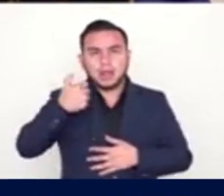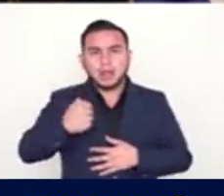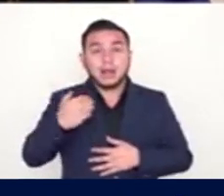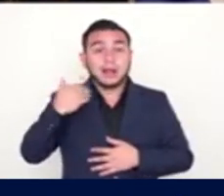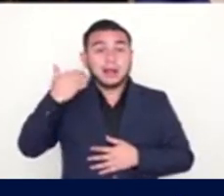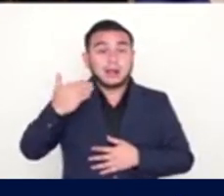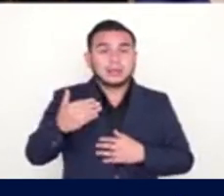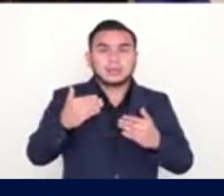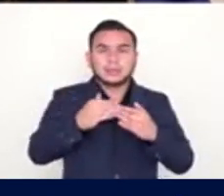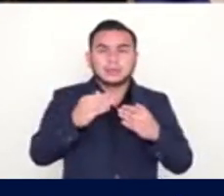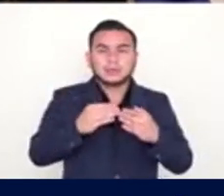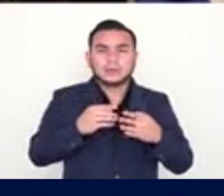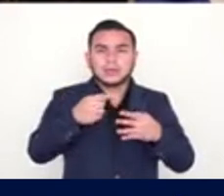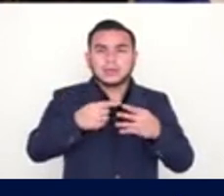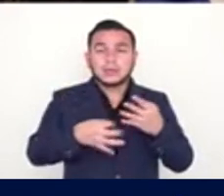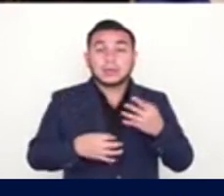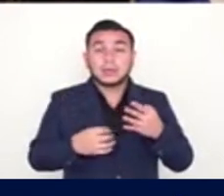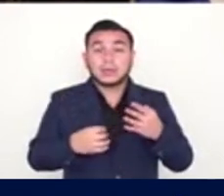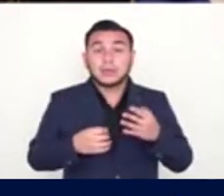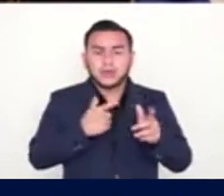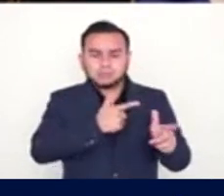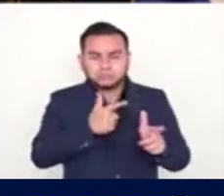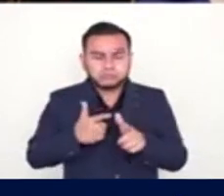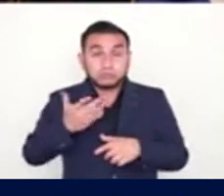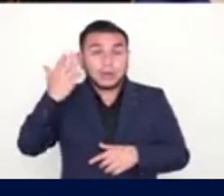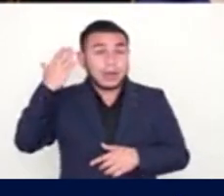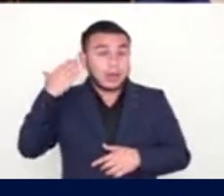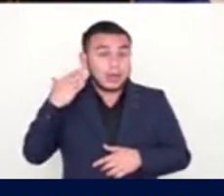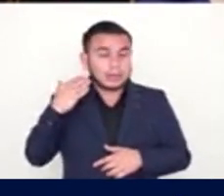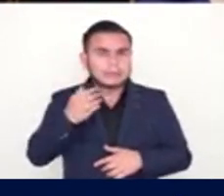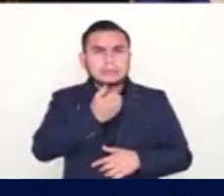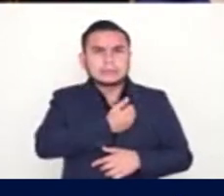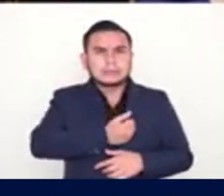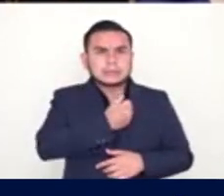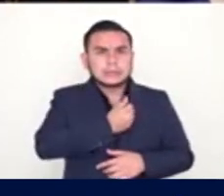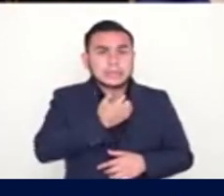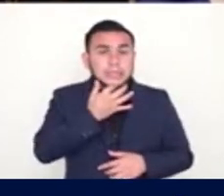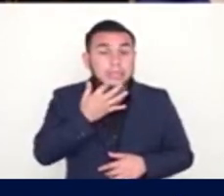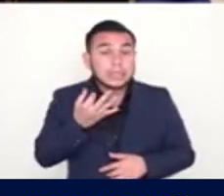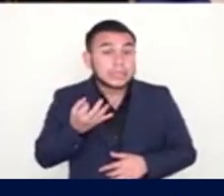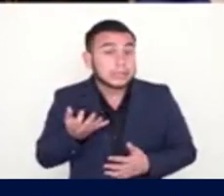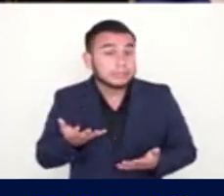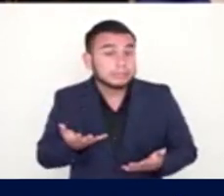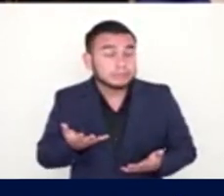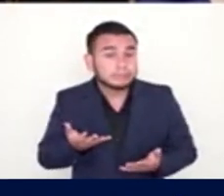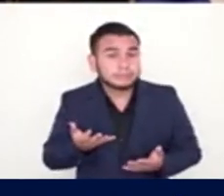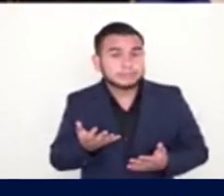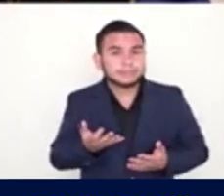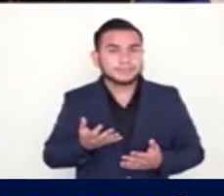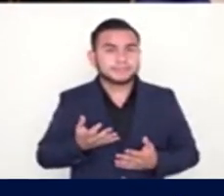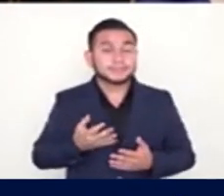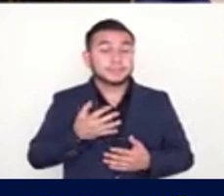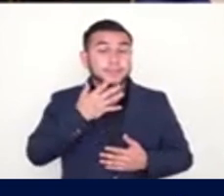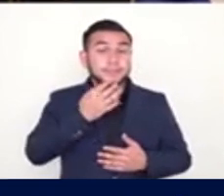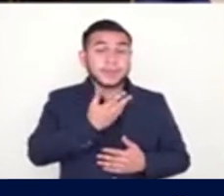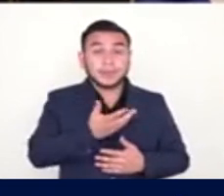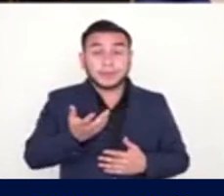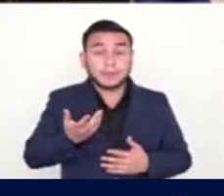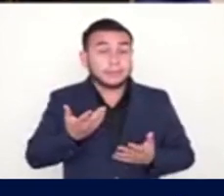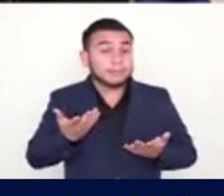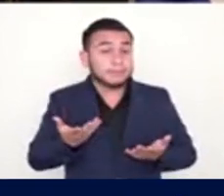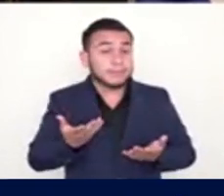en el caso de la ley de amnistía, que no, me extraña que tanto que defendes a las víctimas y nadie menciona que hay una ley que protege a los